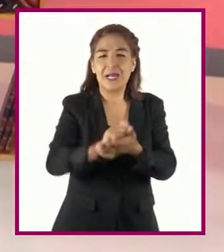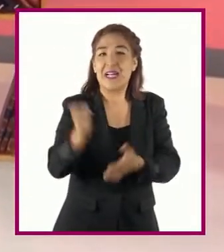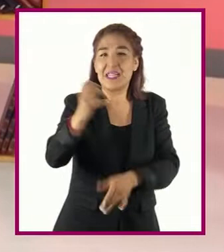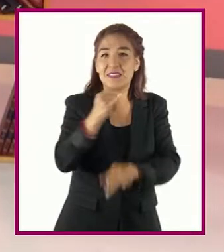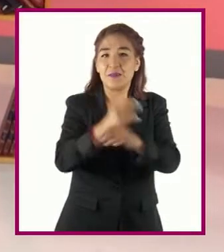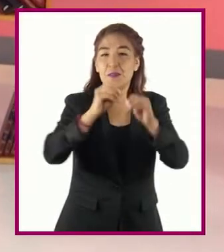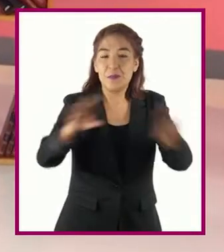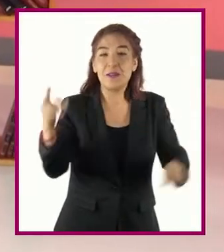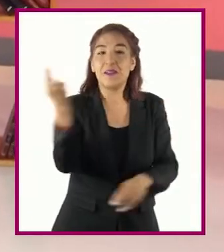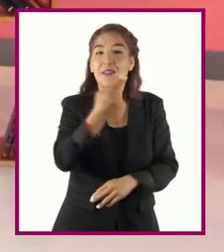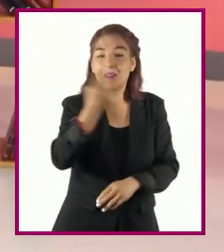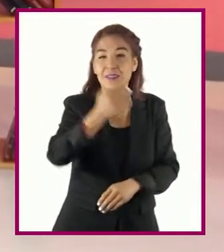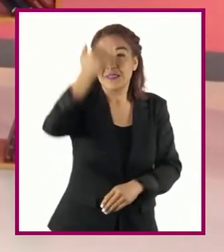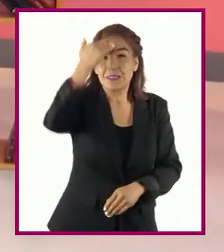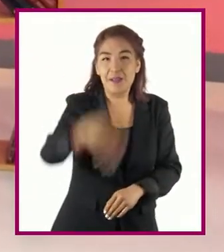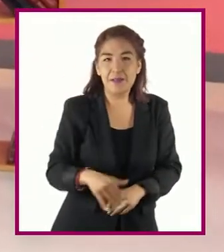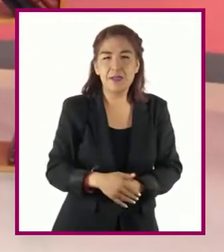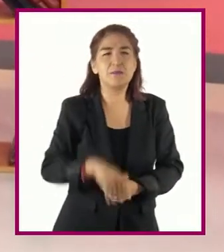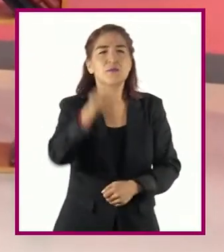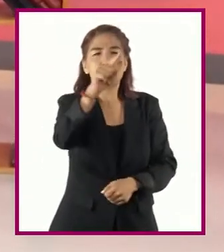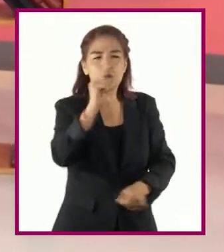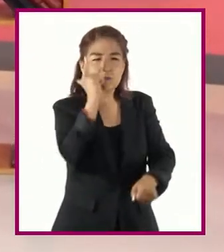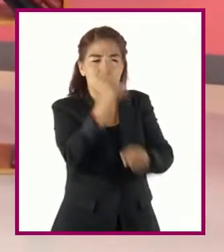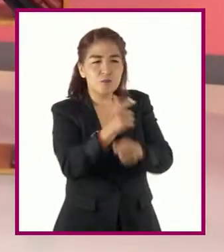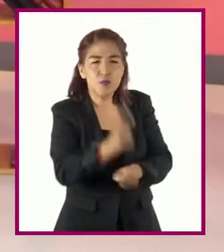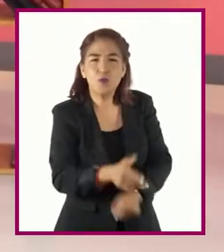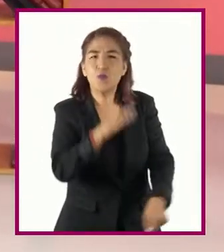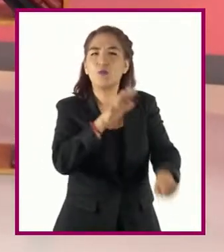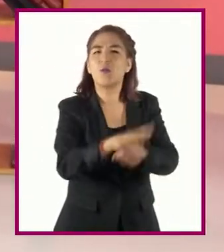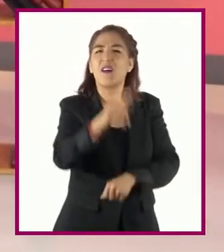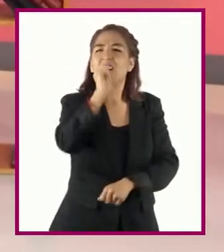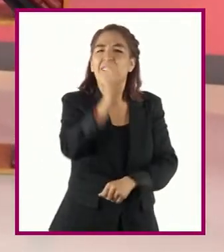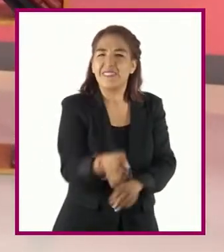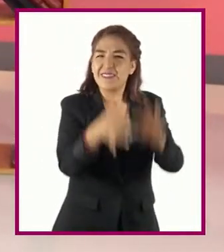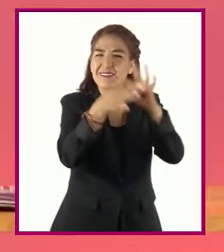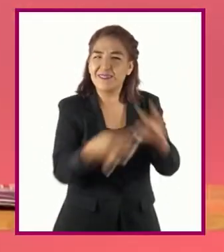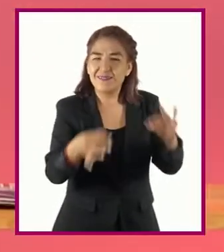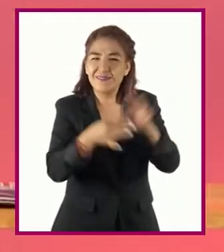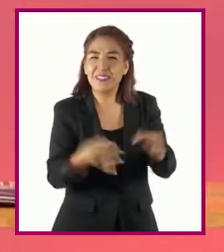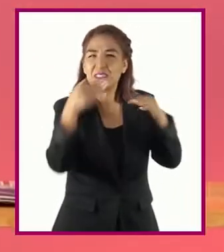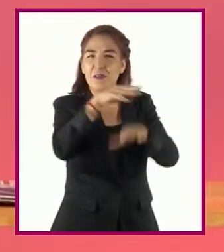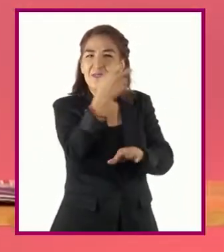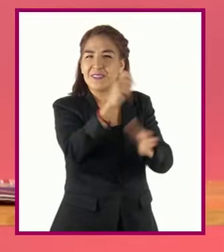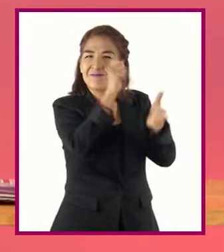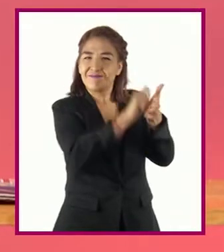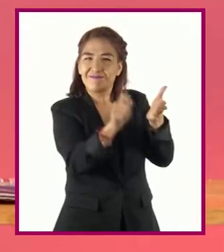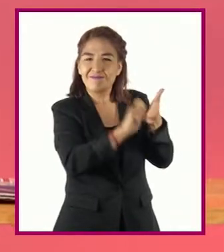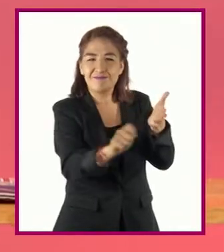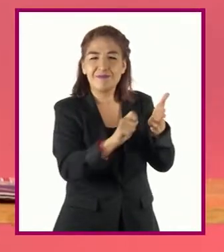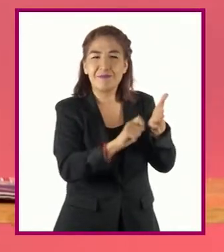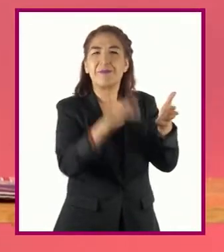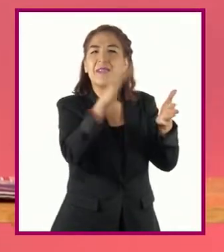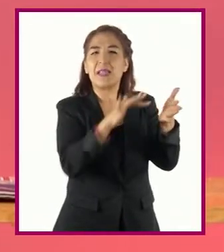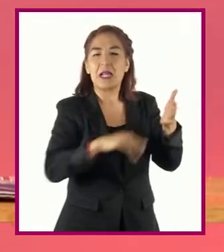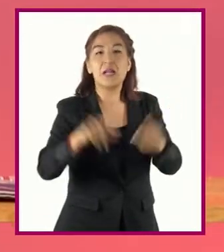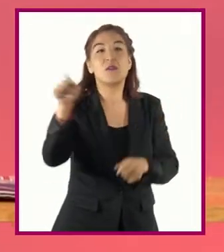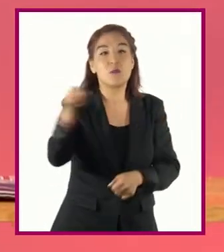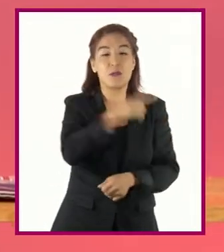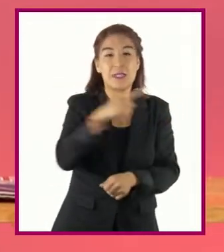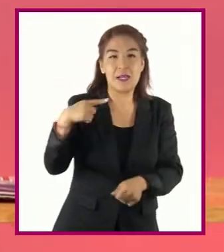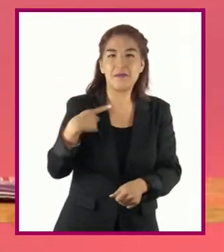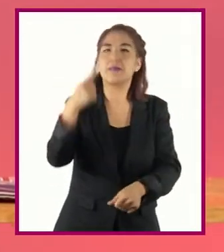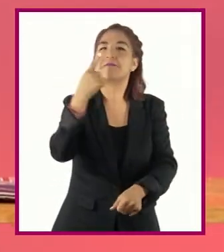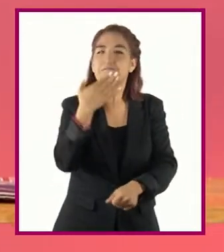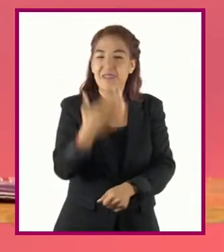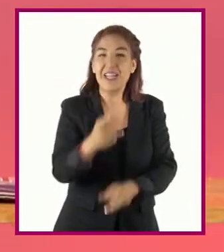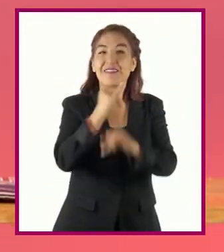hay que saber perfectamente sobre lo que se va a hablar. Tienes que estar muy bien informado y